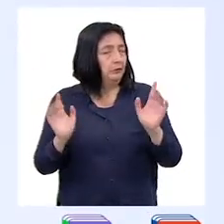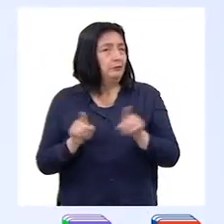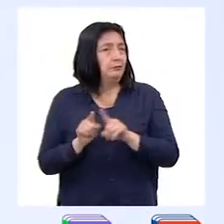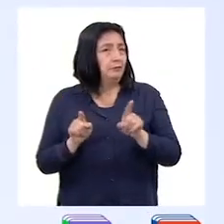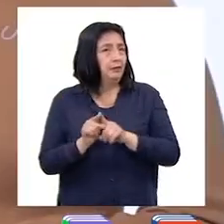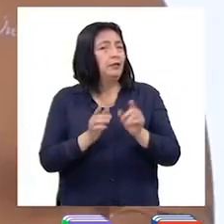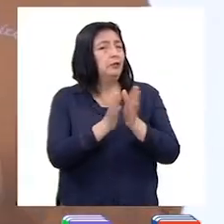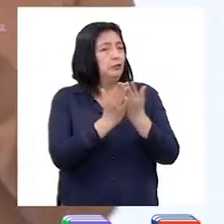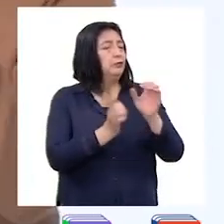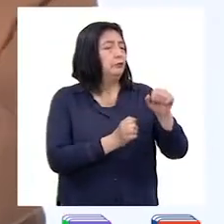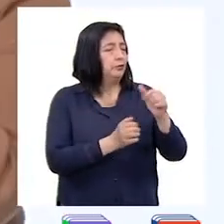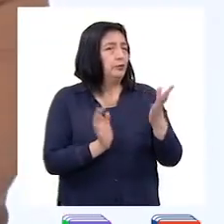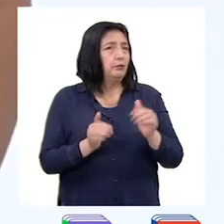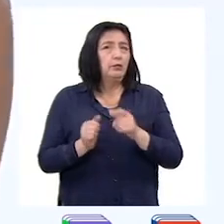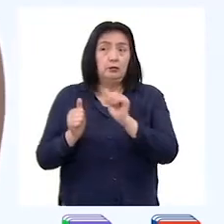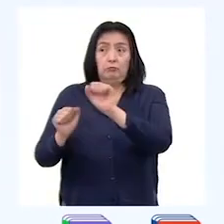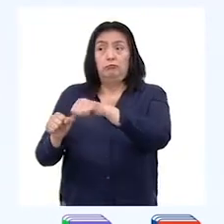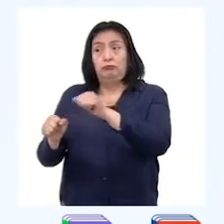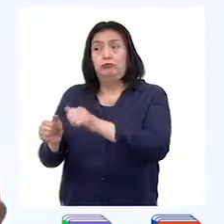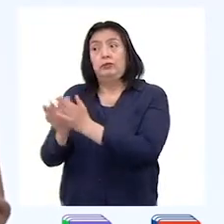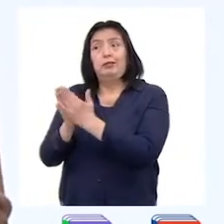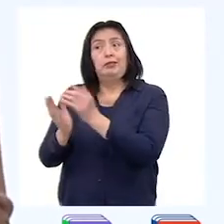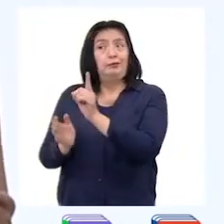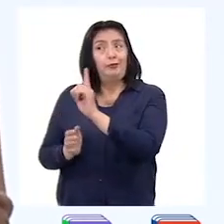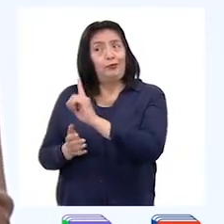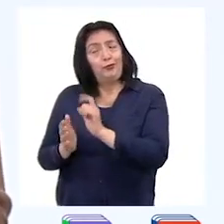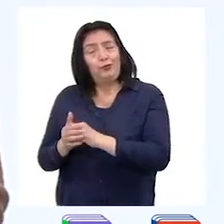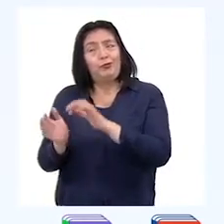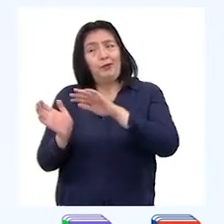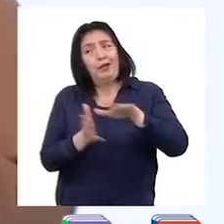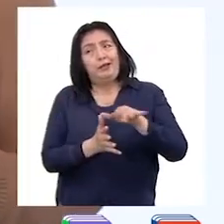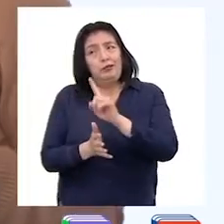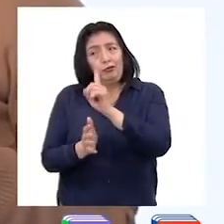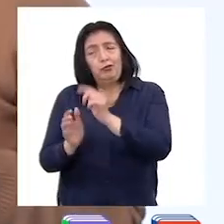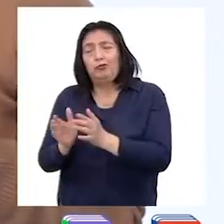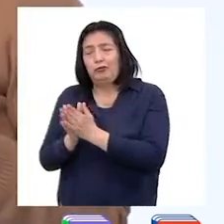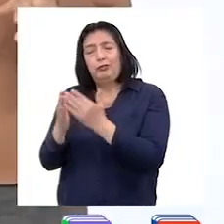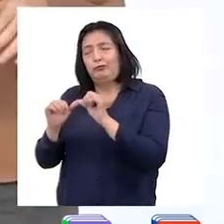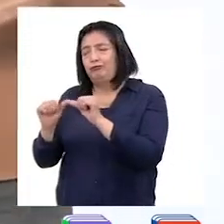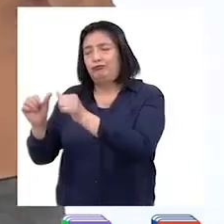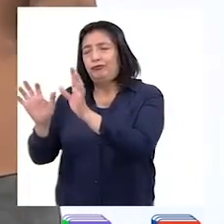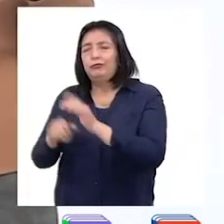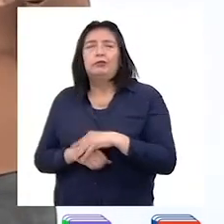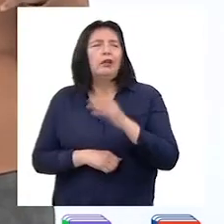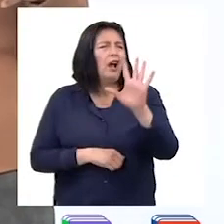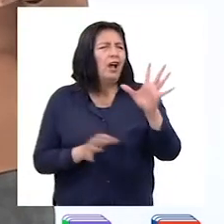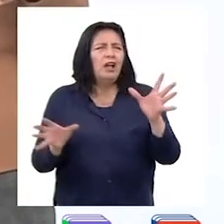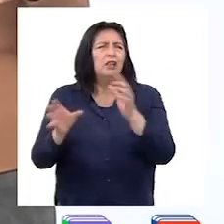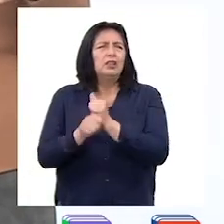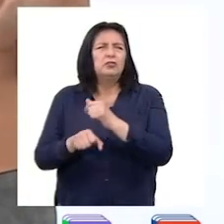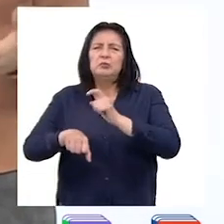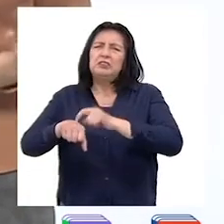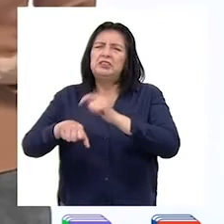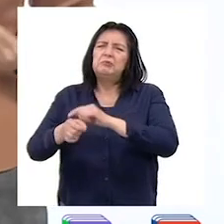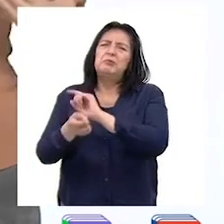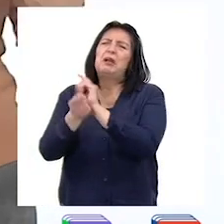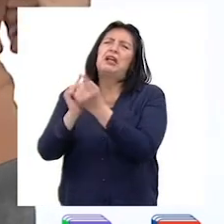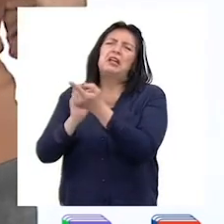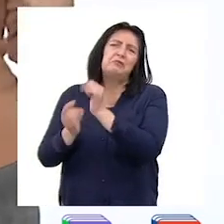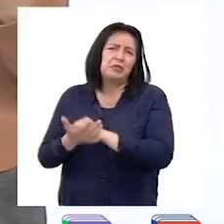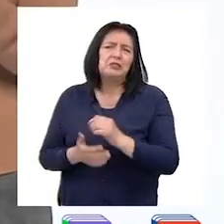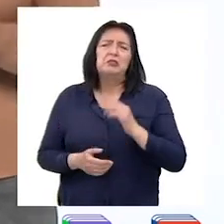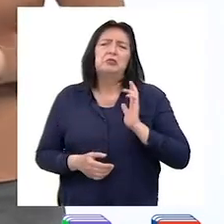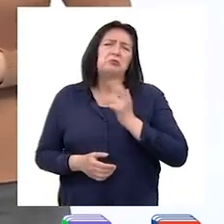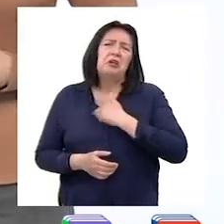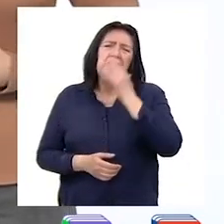a los libros. Los libros nunca pasarán de moda. Pero en resumen, profesor, los tiempos van cambiando y también